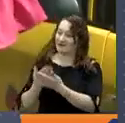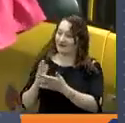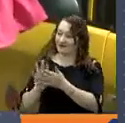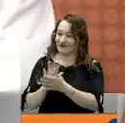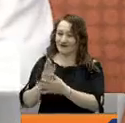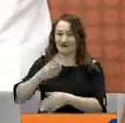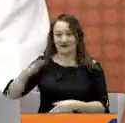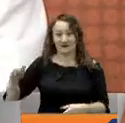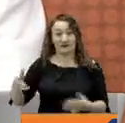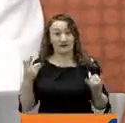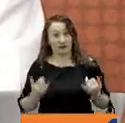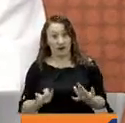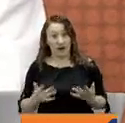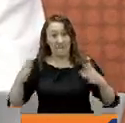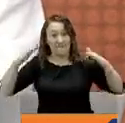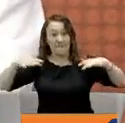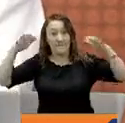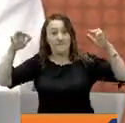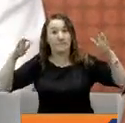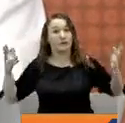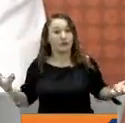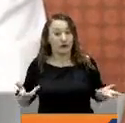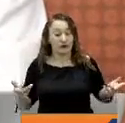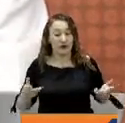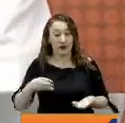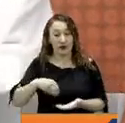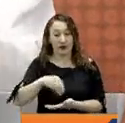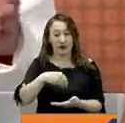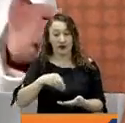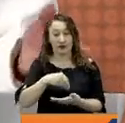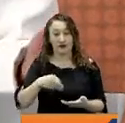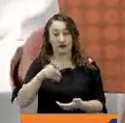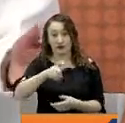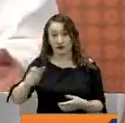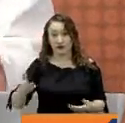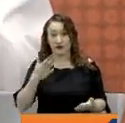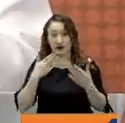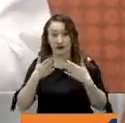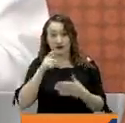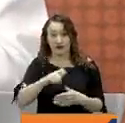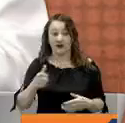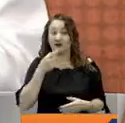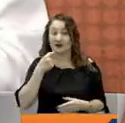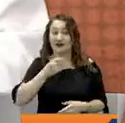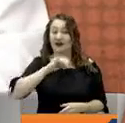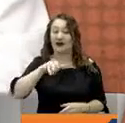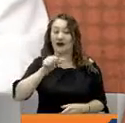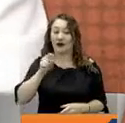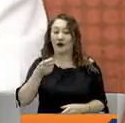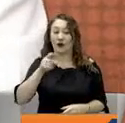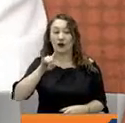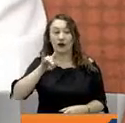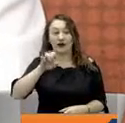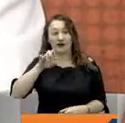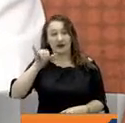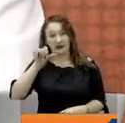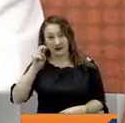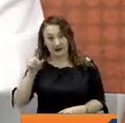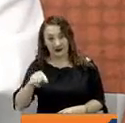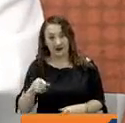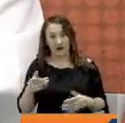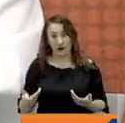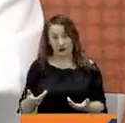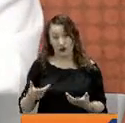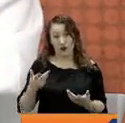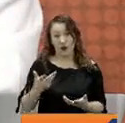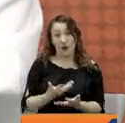Con la llegada de la temporada seca Atlántico, los campesinos del sur del departamento aseguraron que los jagüeyes con los que acceden al agua para cultivos y mantenimiento